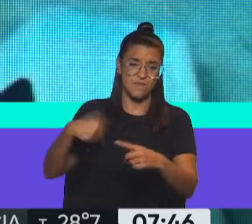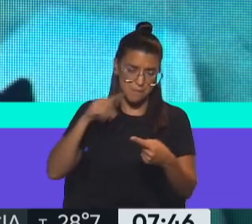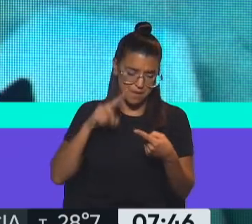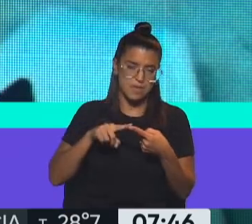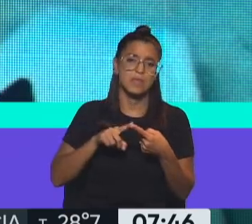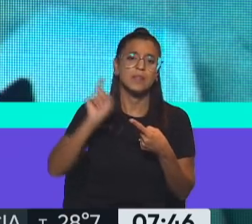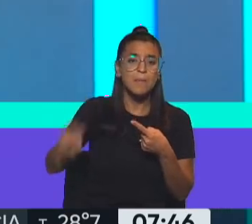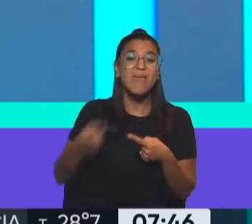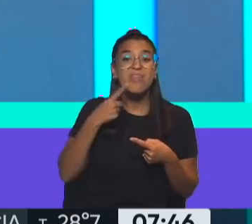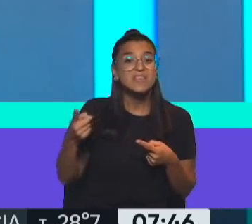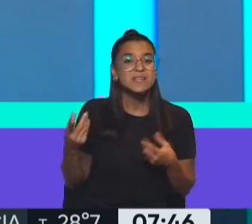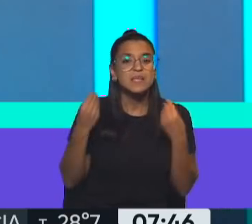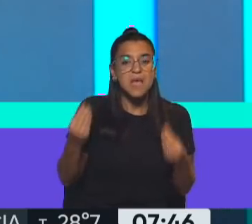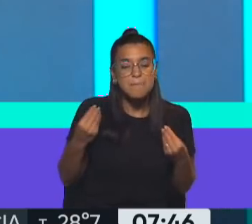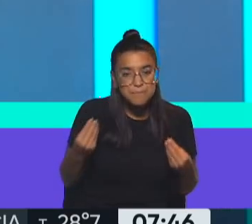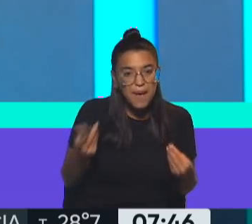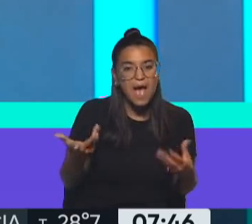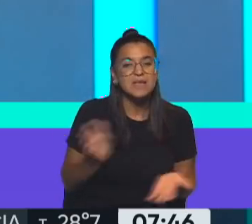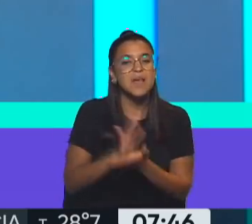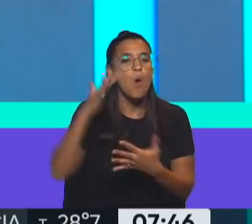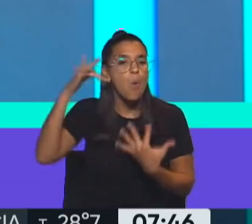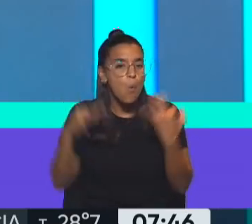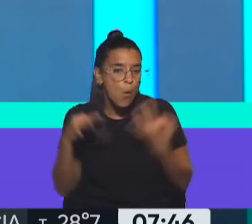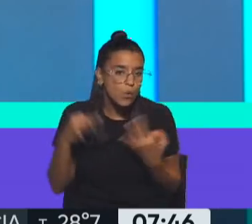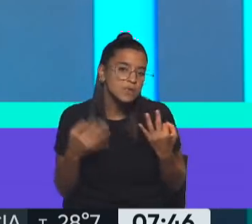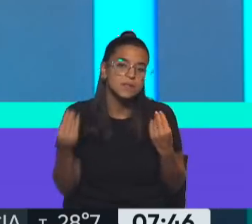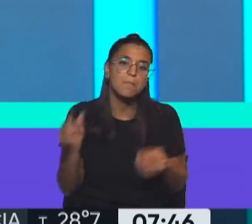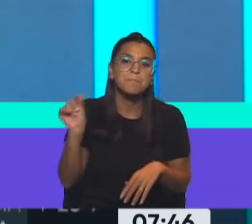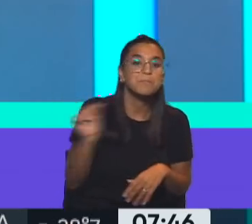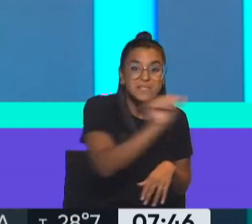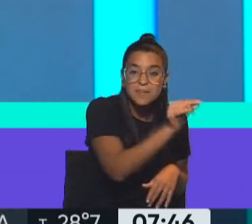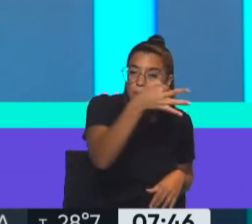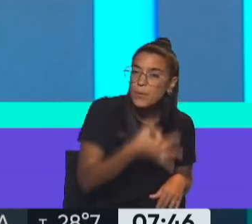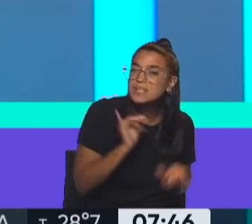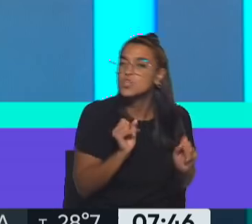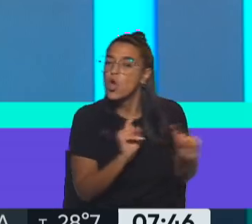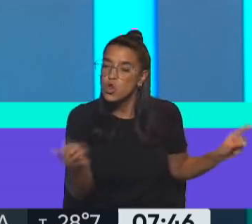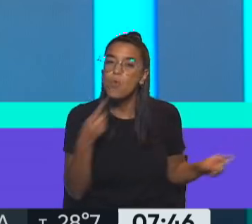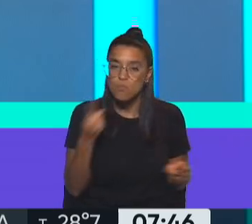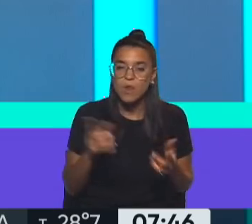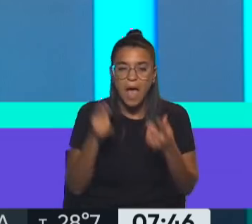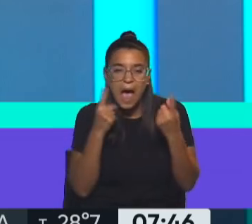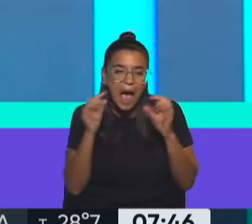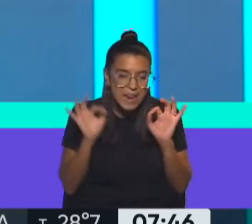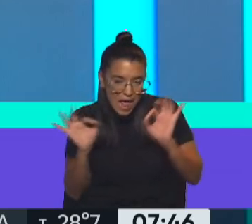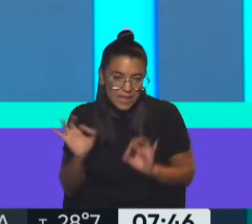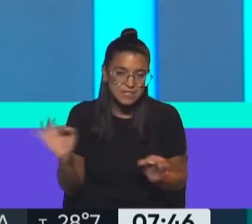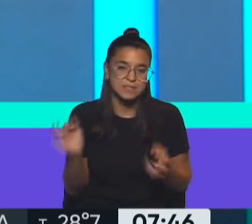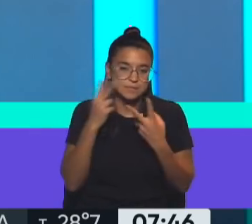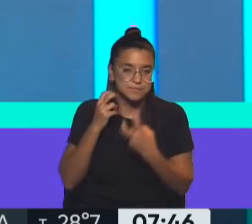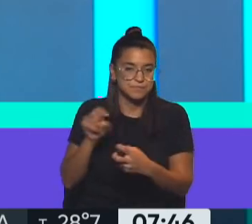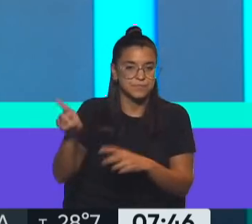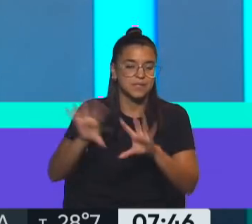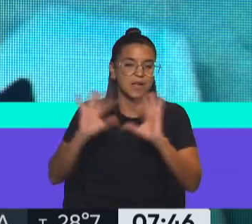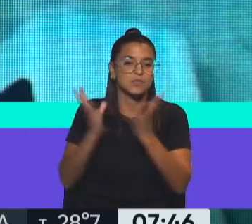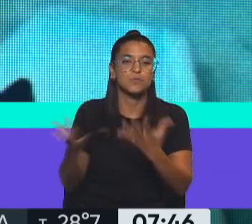también, que decía, ¿qué pasa con la parte judicial? ¿Este préstamo estuvo bien? Bueno, sigue ahí en análisis ese estudio que se hizo